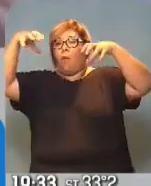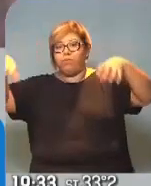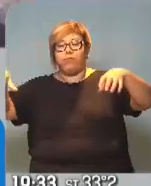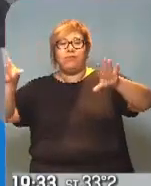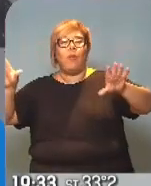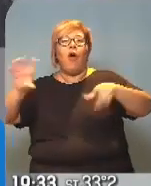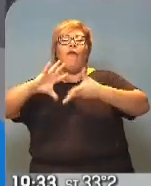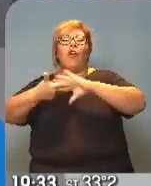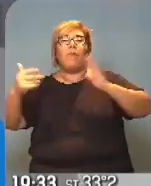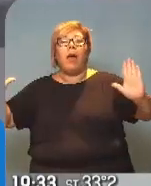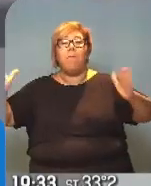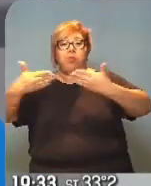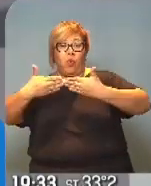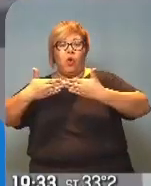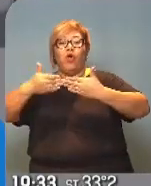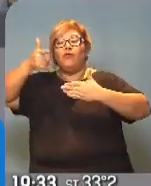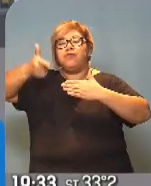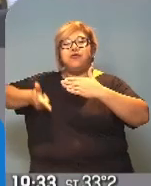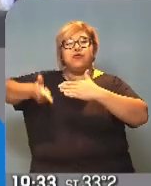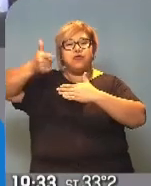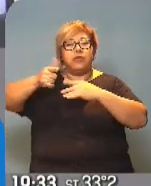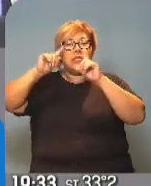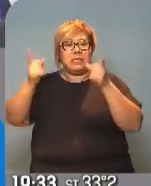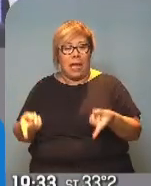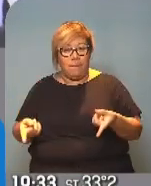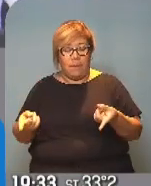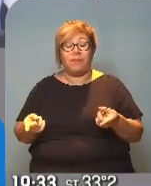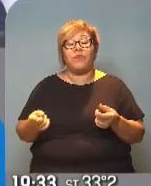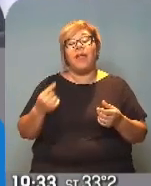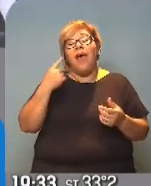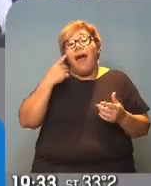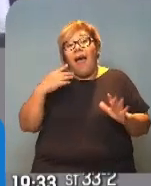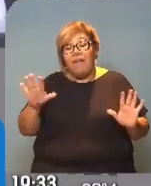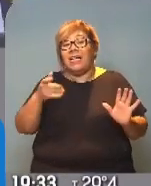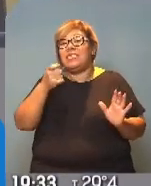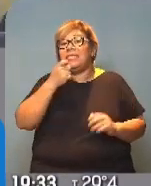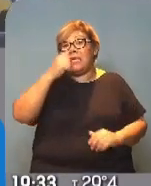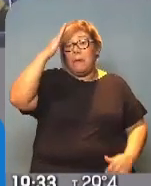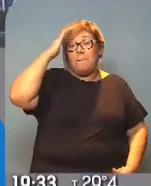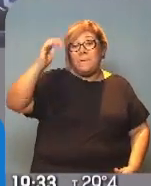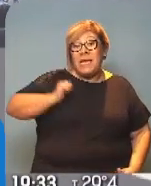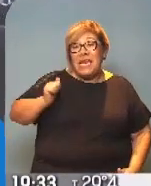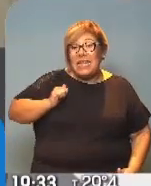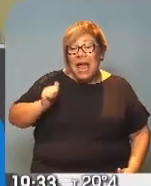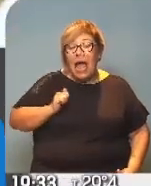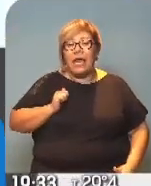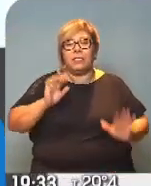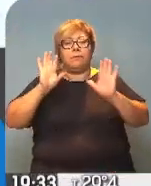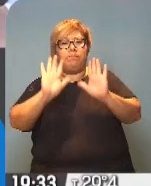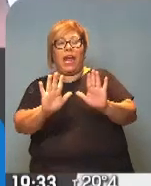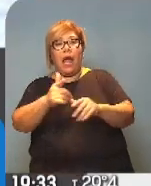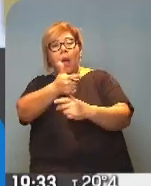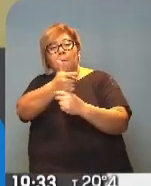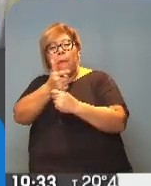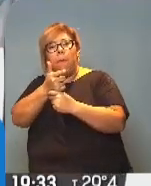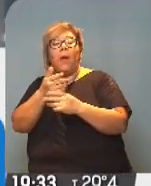soldaduras y eso se puede mover. Cuando empieza a avanzar la gente, el problema va a ser si los militares están dispuestos a detenerlos con el uso de las armas, que